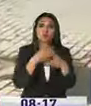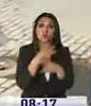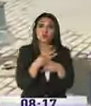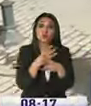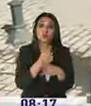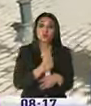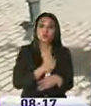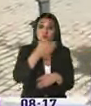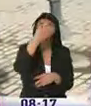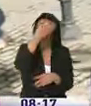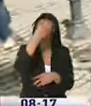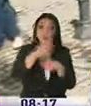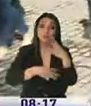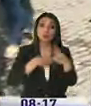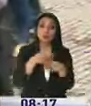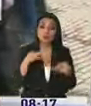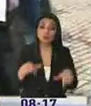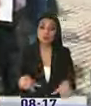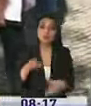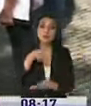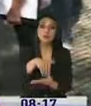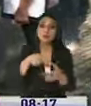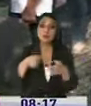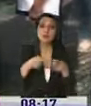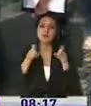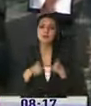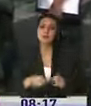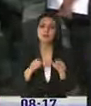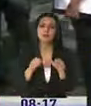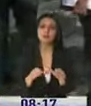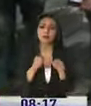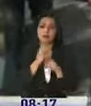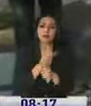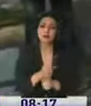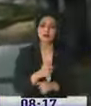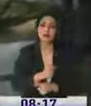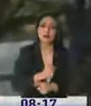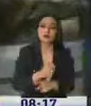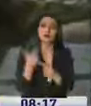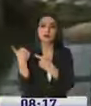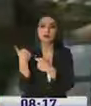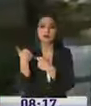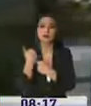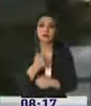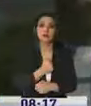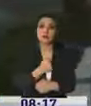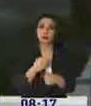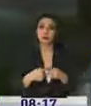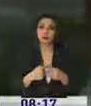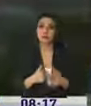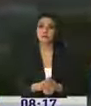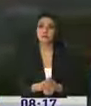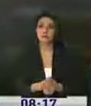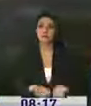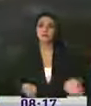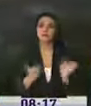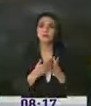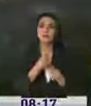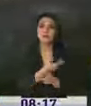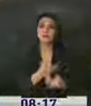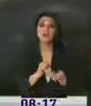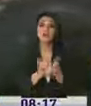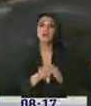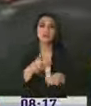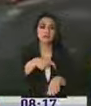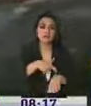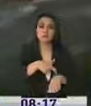un patrimonio cultural de la humanidad. Y el cuidado debe comenzar por nosotros mismos, es nuestra ciudad. Volvamos a repetir un poco, ¿cada cuánto